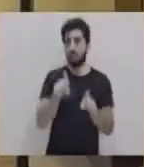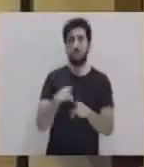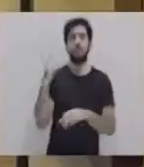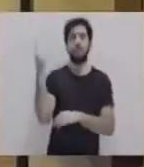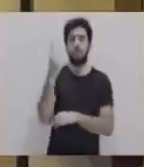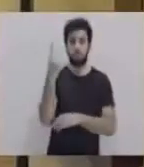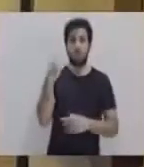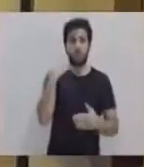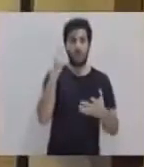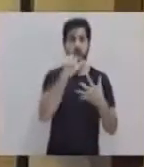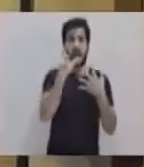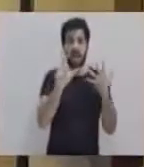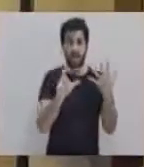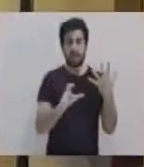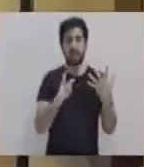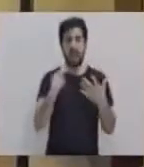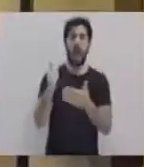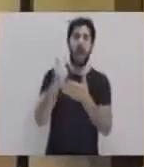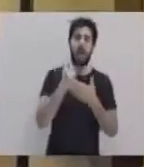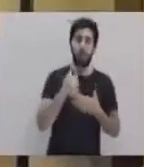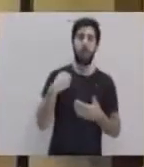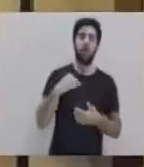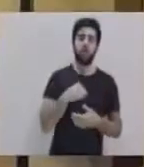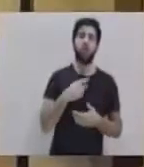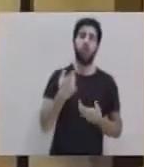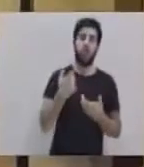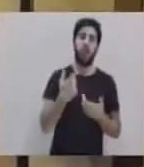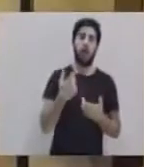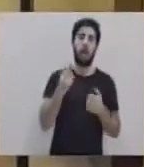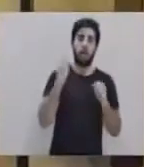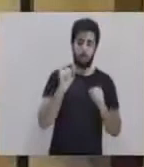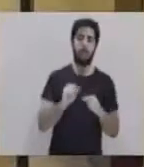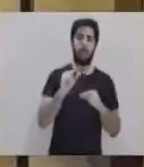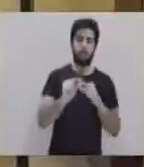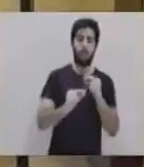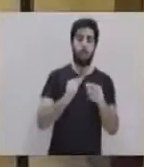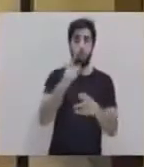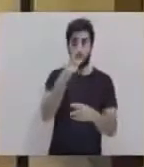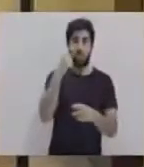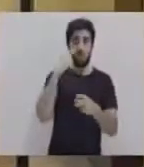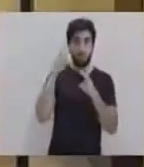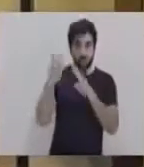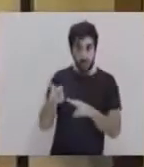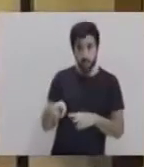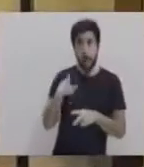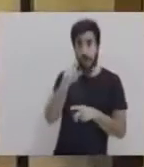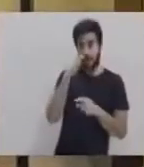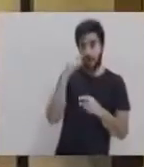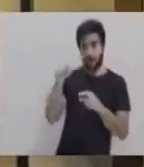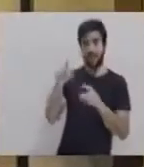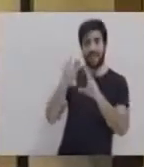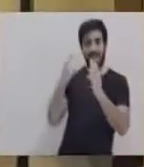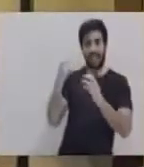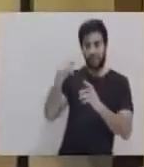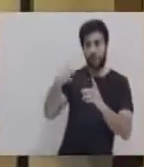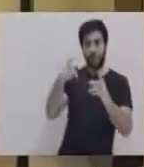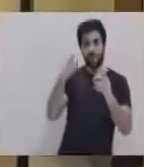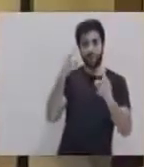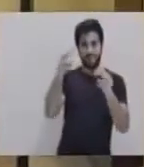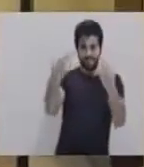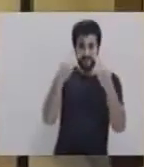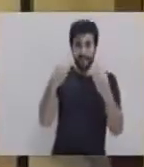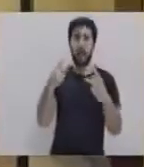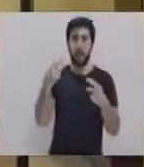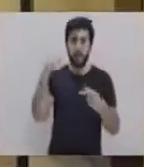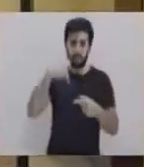bastante importante tomar en cuenta esas características que nos ayudan a nosotros, y también pues si en casa están viendo este segmento, pues